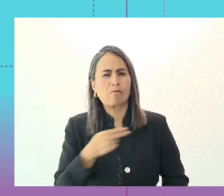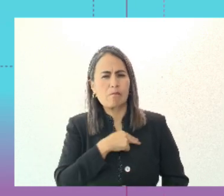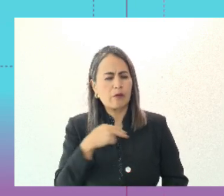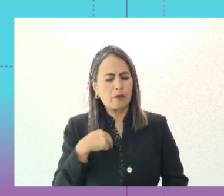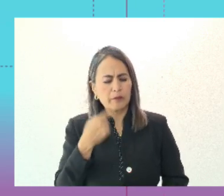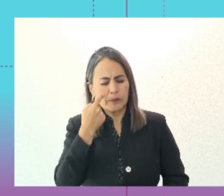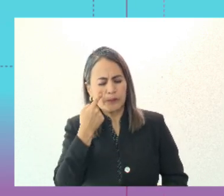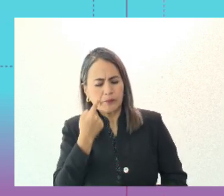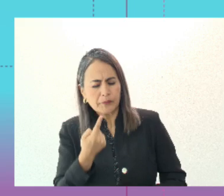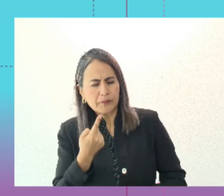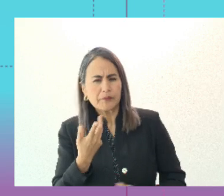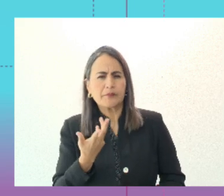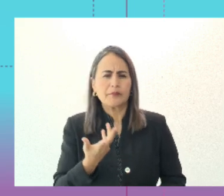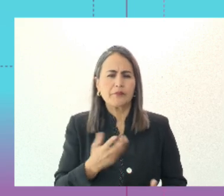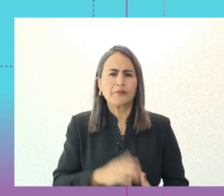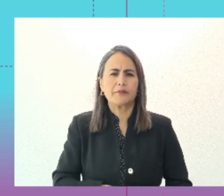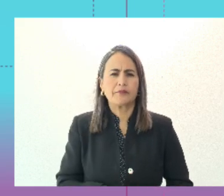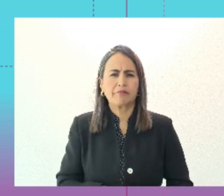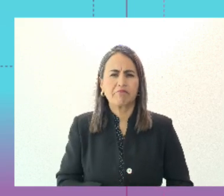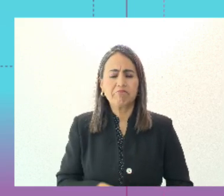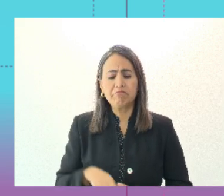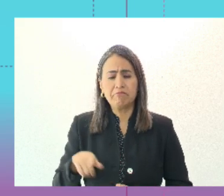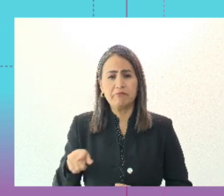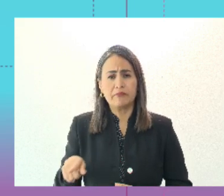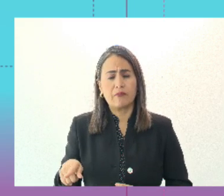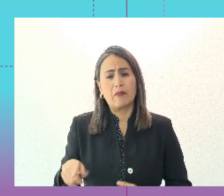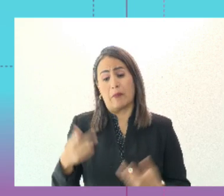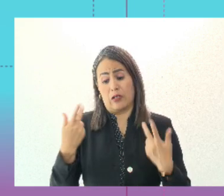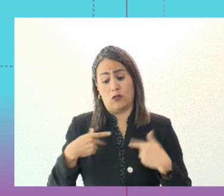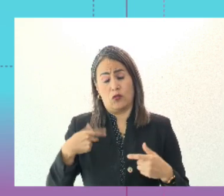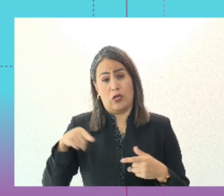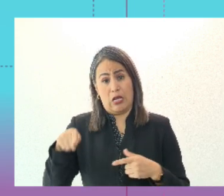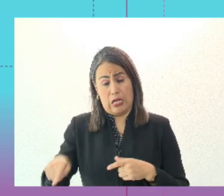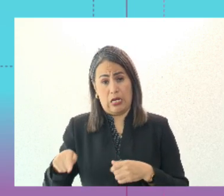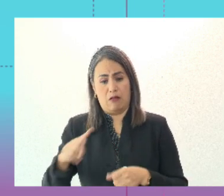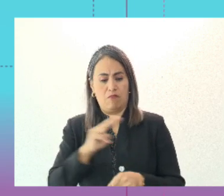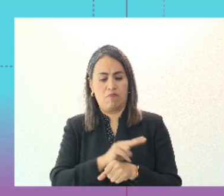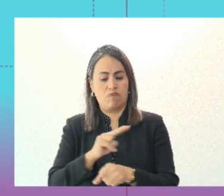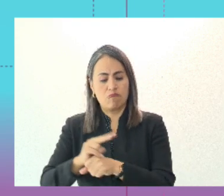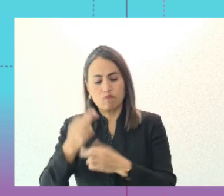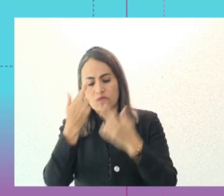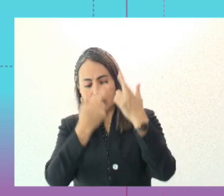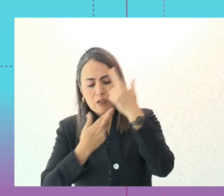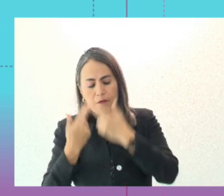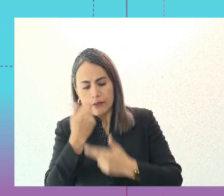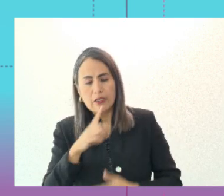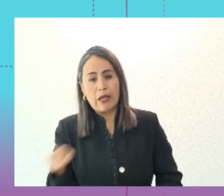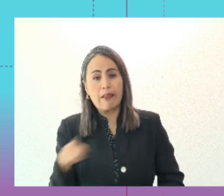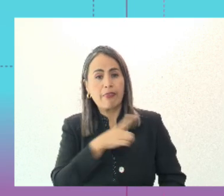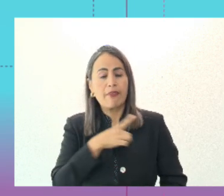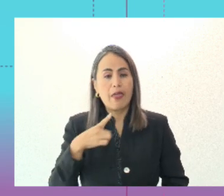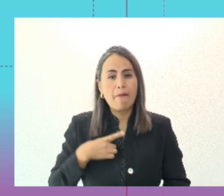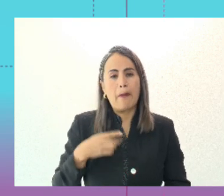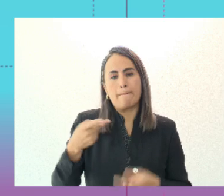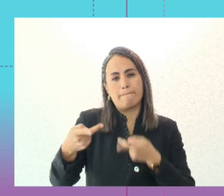considerarla como un elemento que hay que buscar. Claro, también el auditor tiene que prepararse, ¿no?, para que esto sea eficiente.